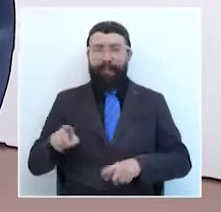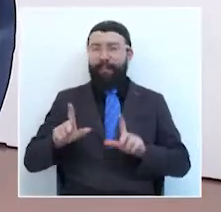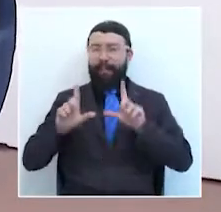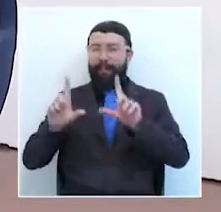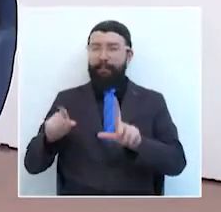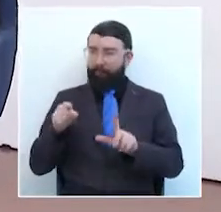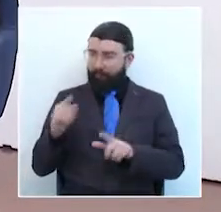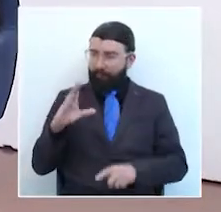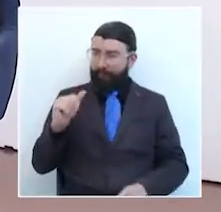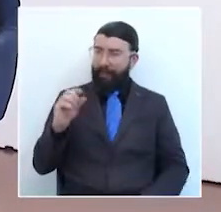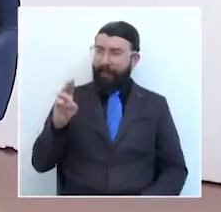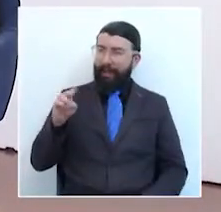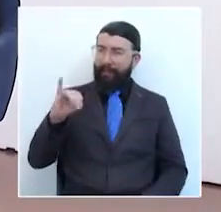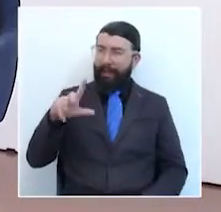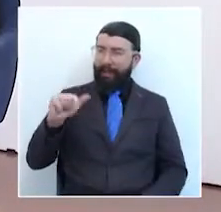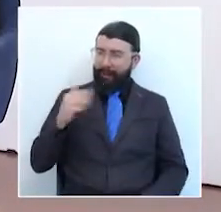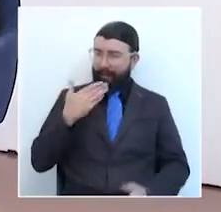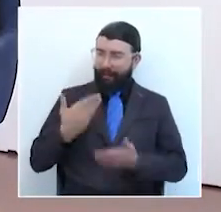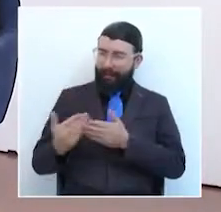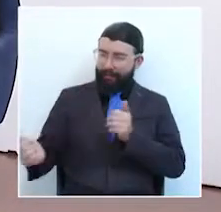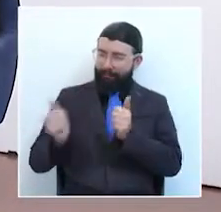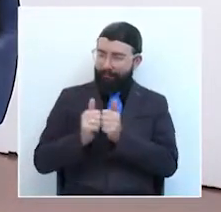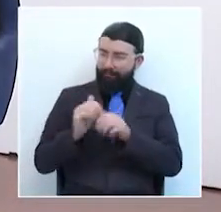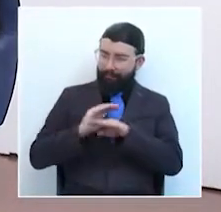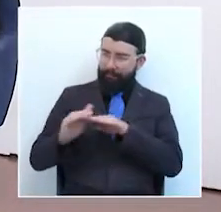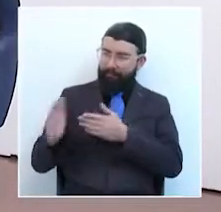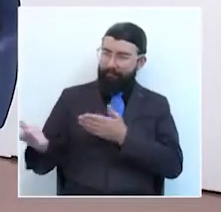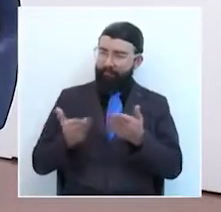camila bienvenida a conexión vital una vez más